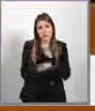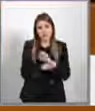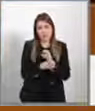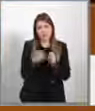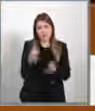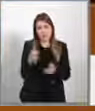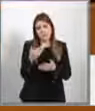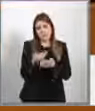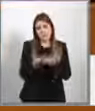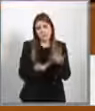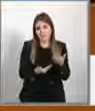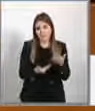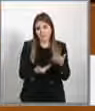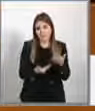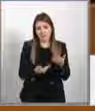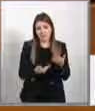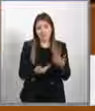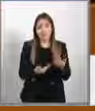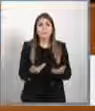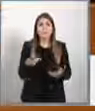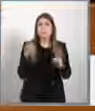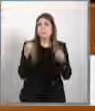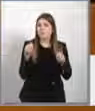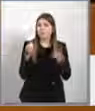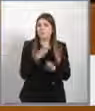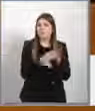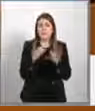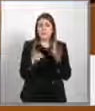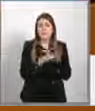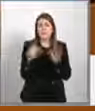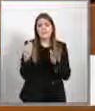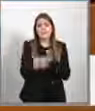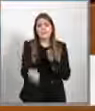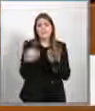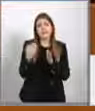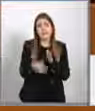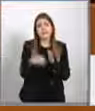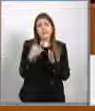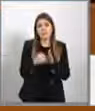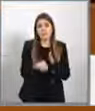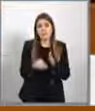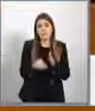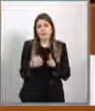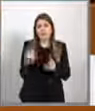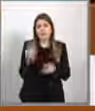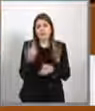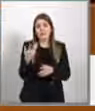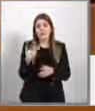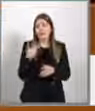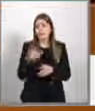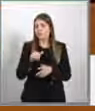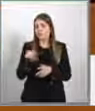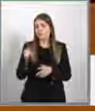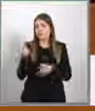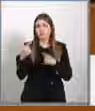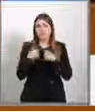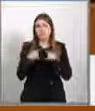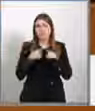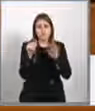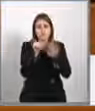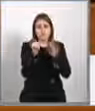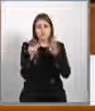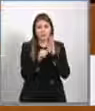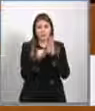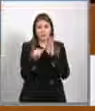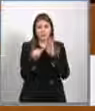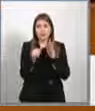el dictamen. Son tantas las deficiencias e inconsistencias que incluso en distintos artículos aislados se hace